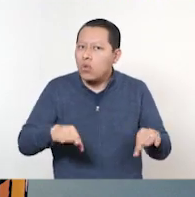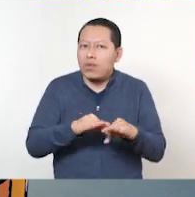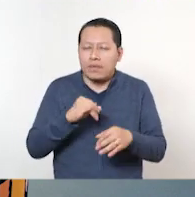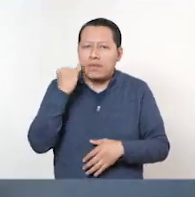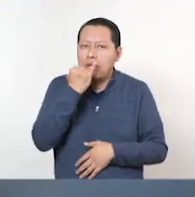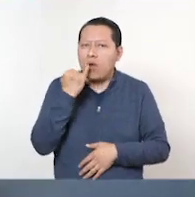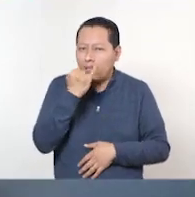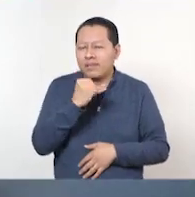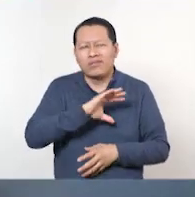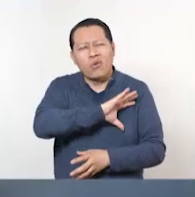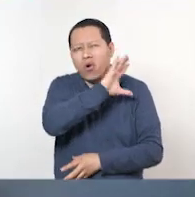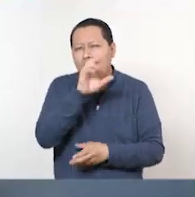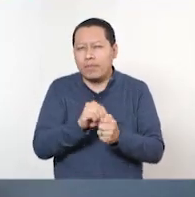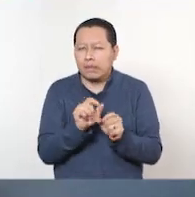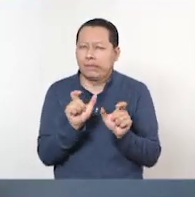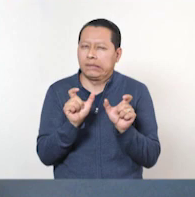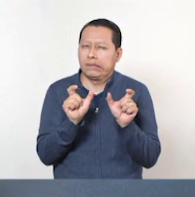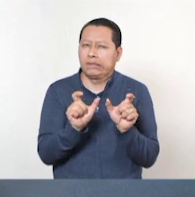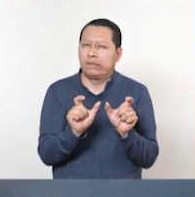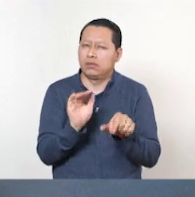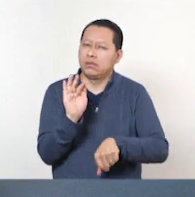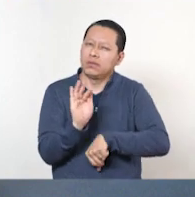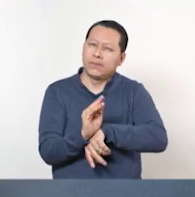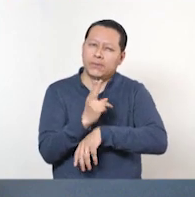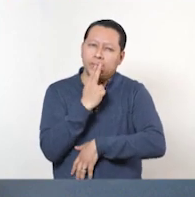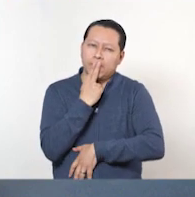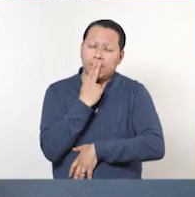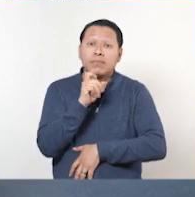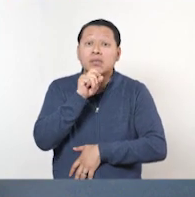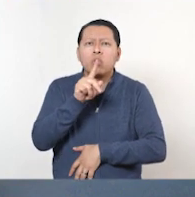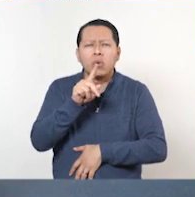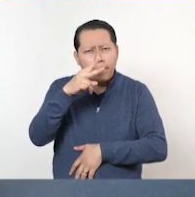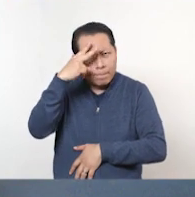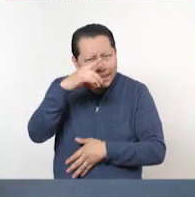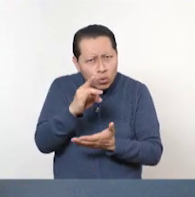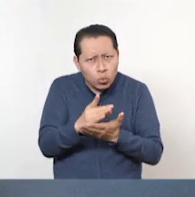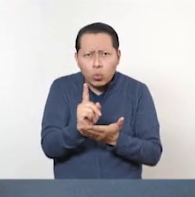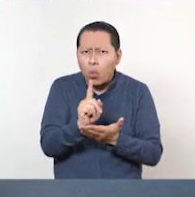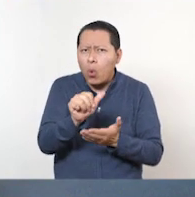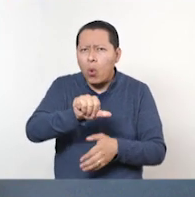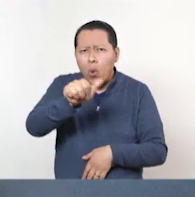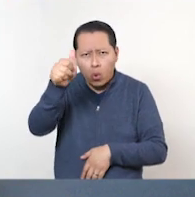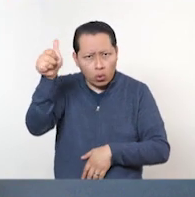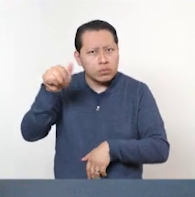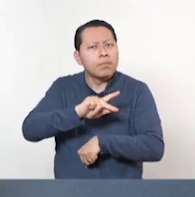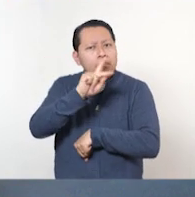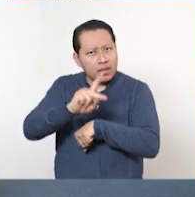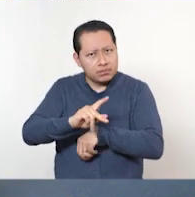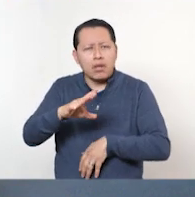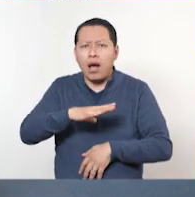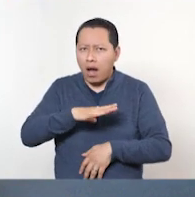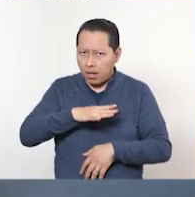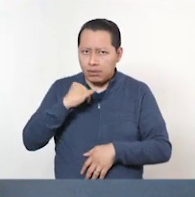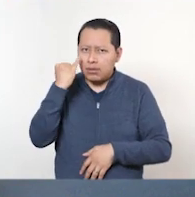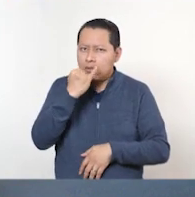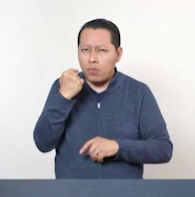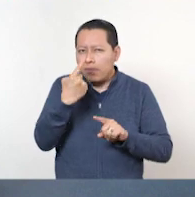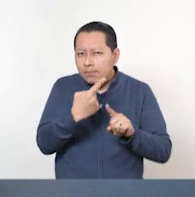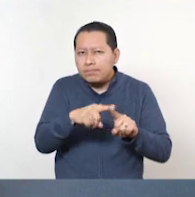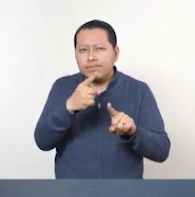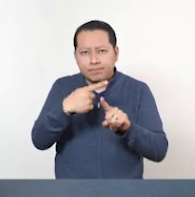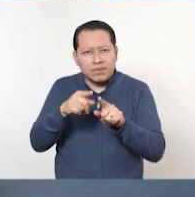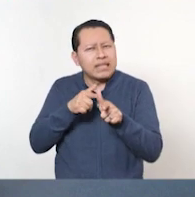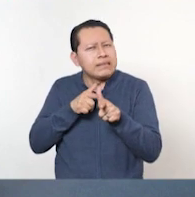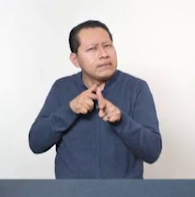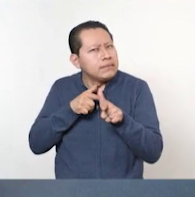qué importante es que todas las lenguas se preserven. Y esto no solo en México, en otros países se ha buscado impulsar acciones para que las lenguas que